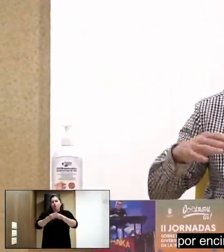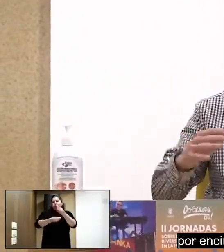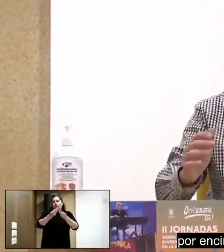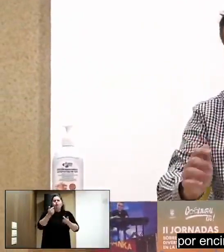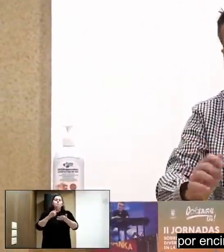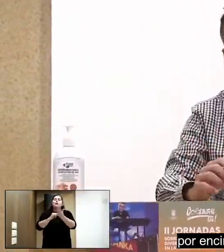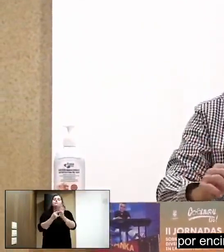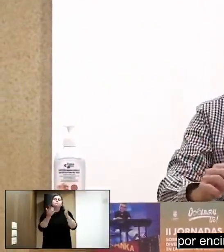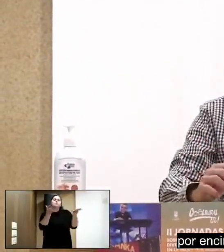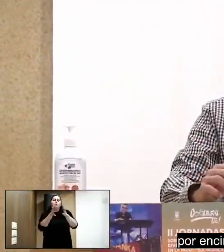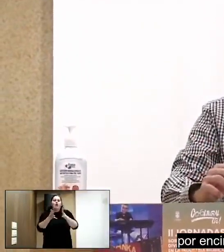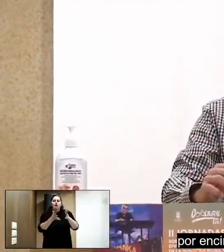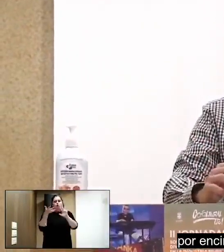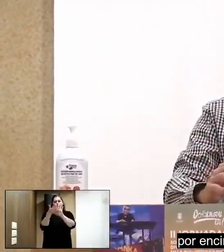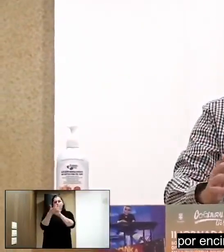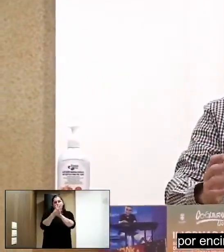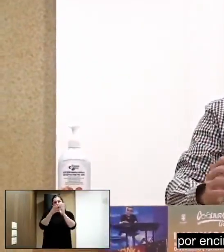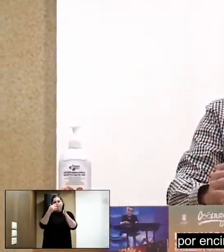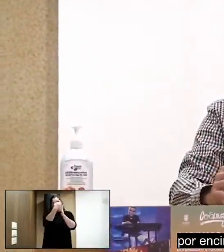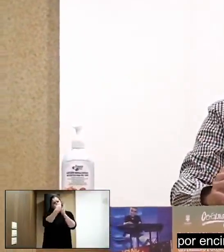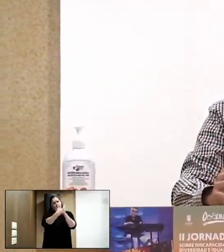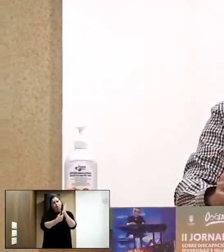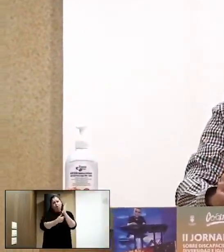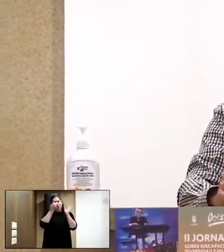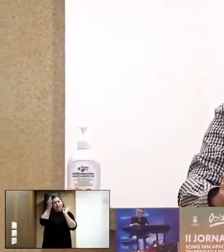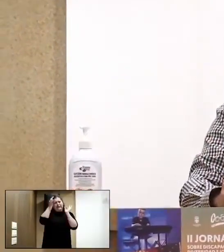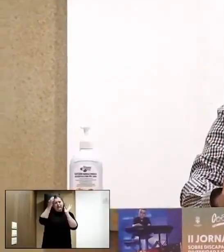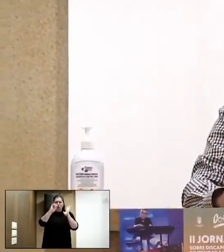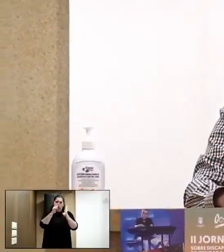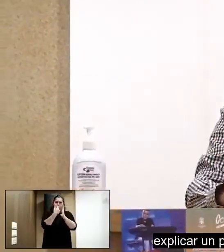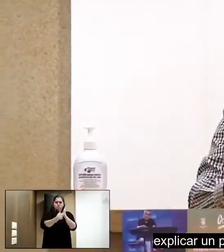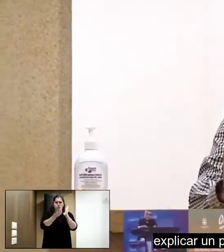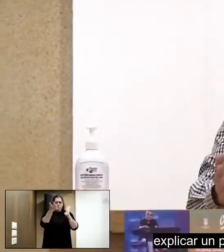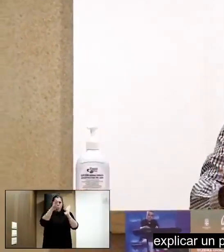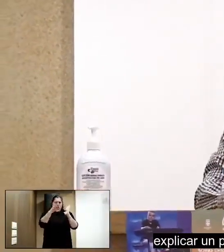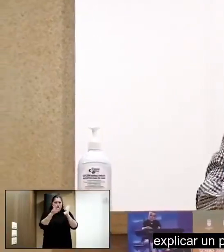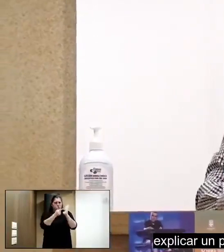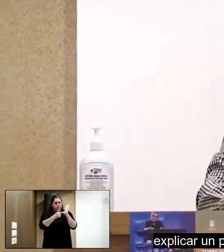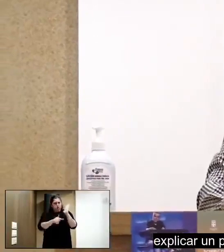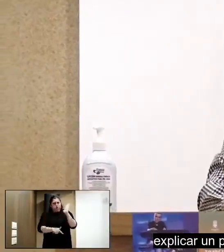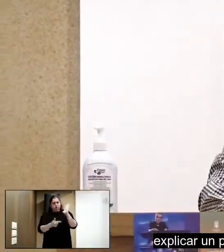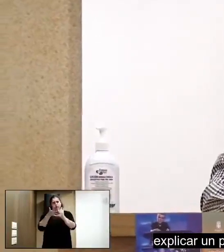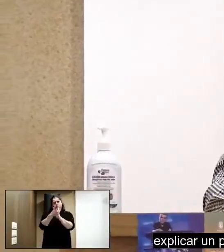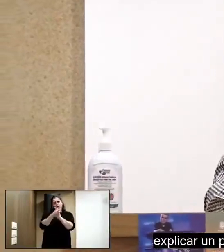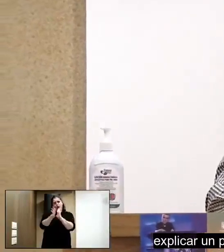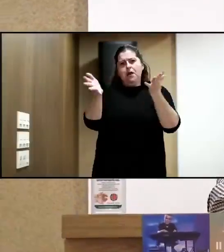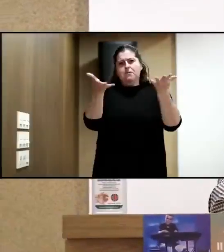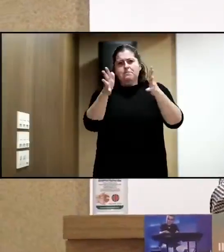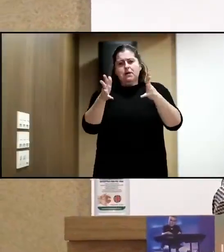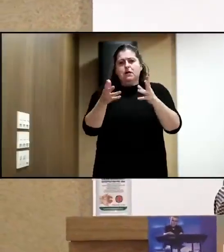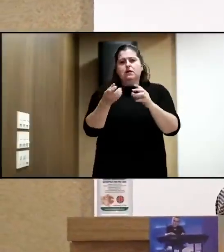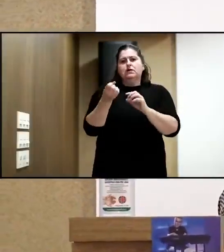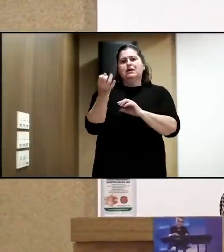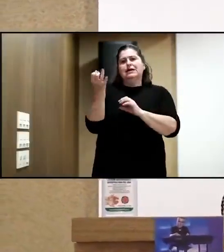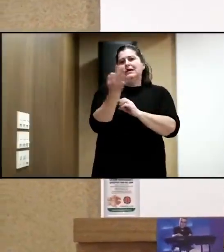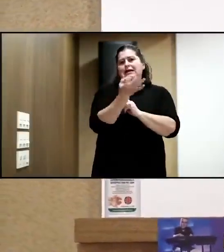planear un poco por encima del programa para explicar un poco en qué va a consistir.